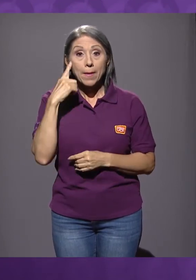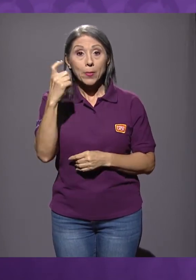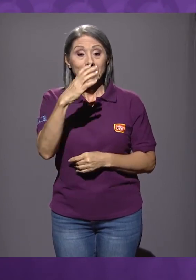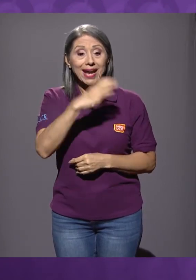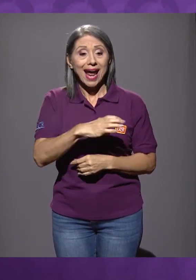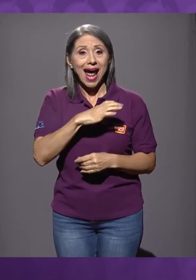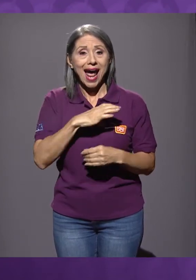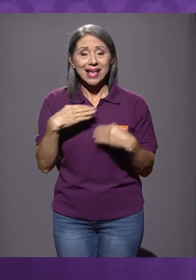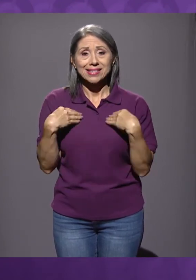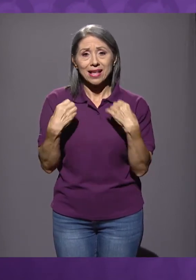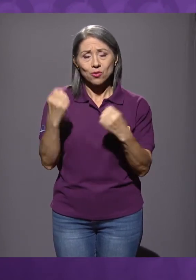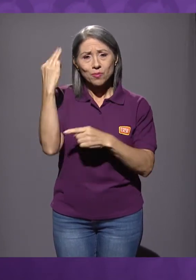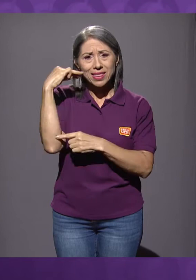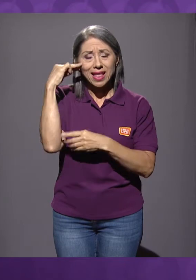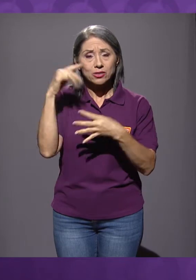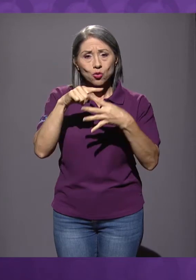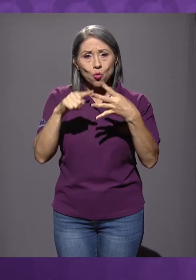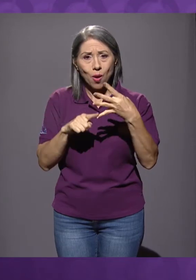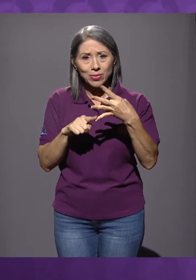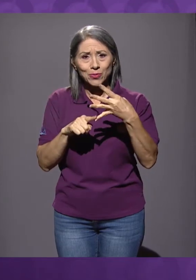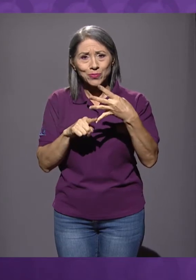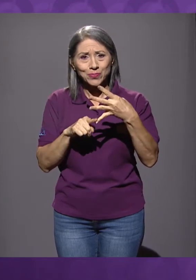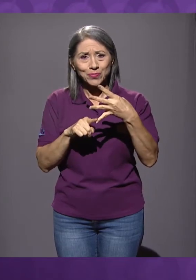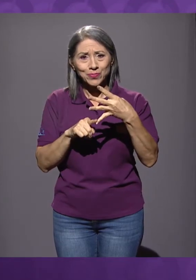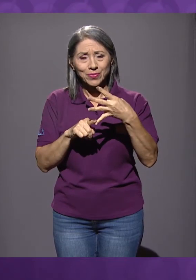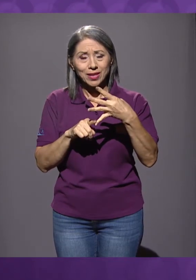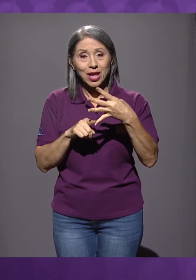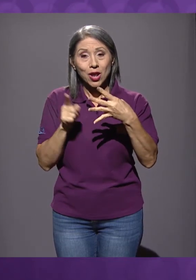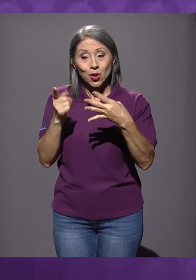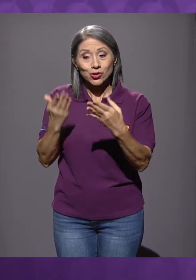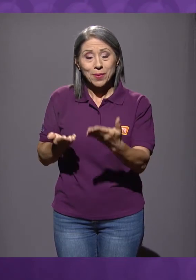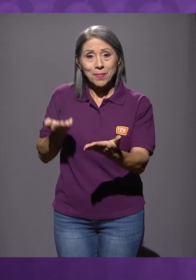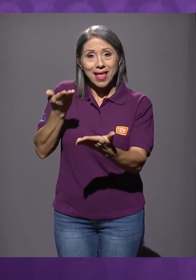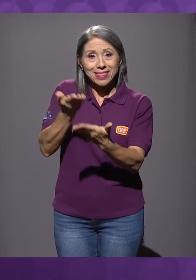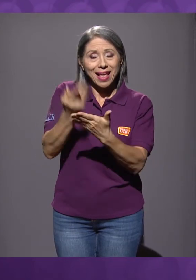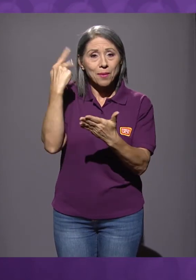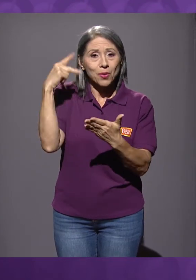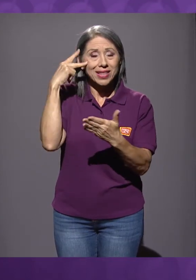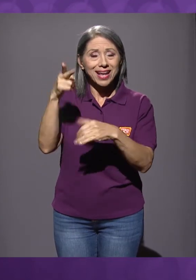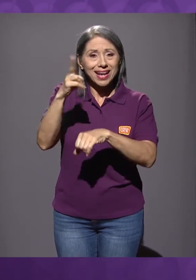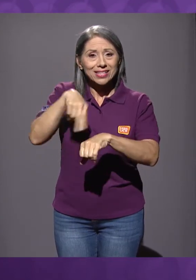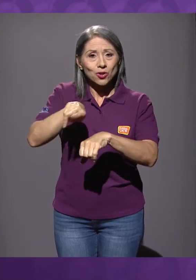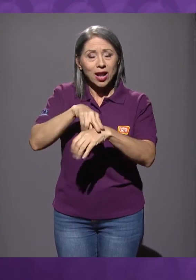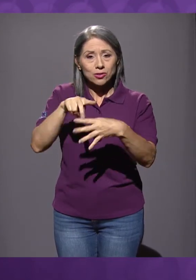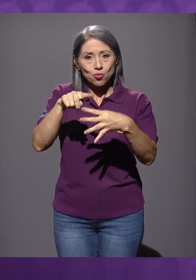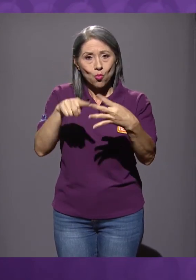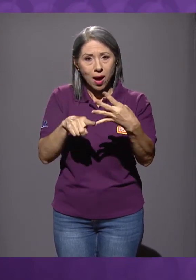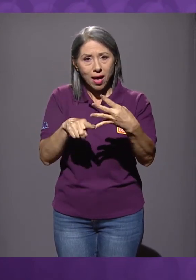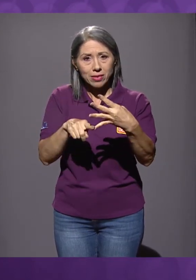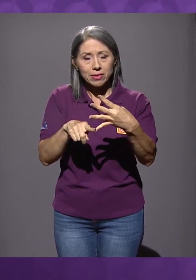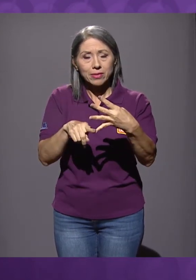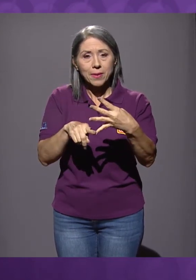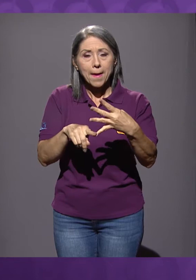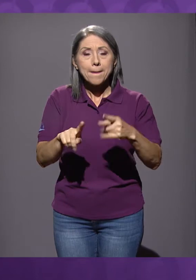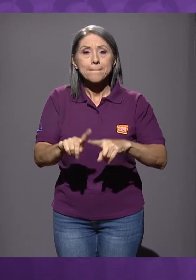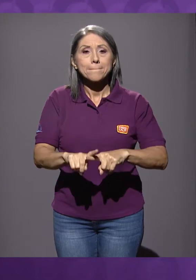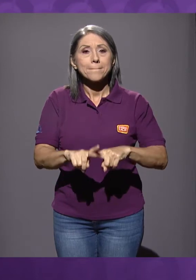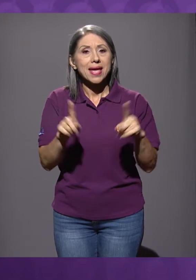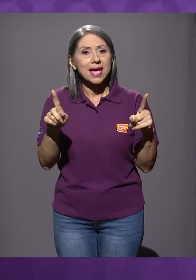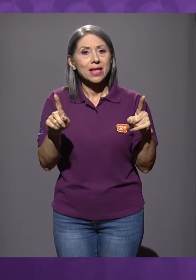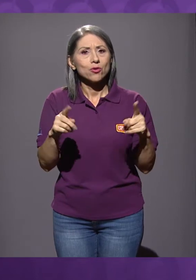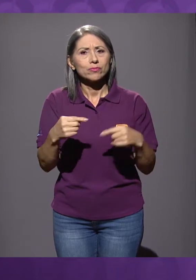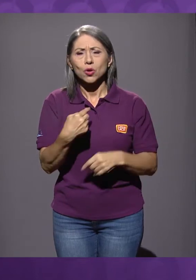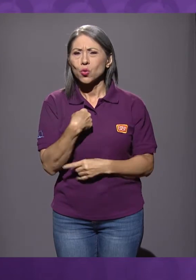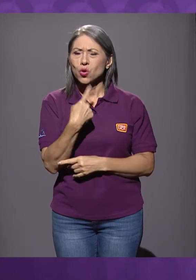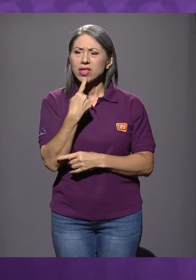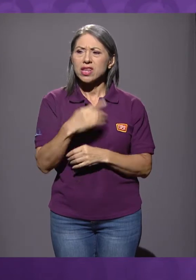salud mental son 4 los determinantes que plantea la política nacional, pero